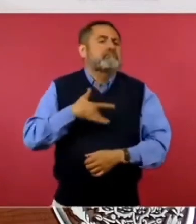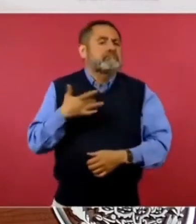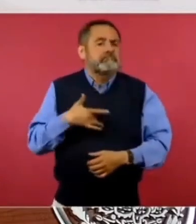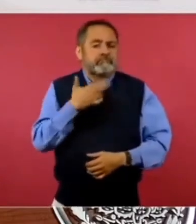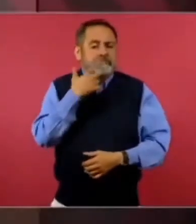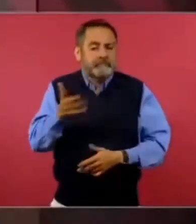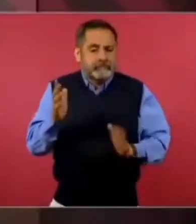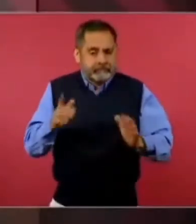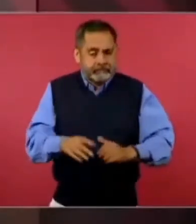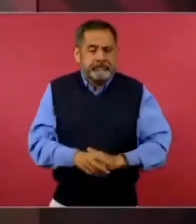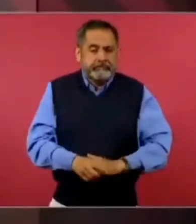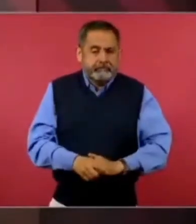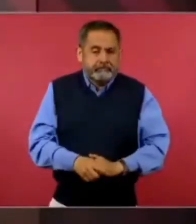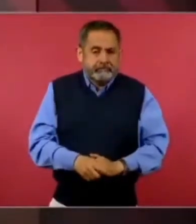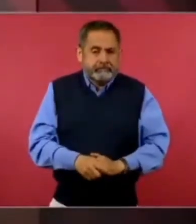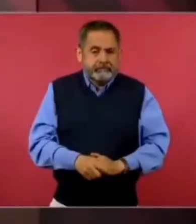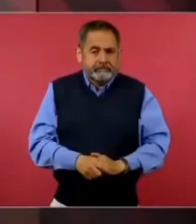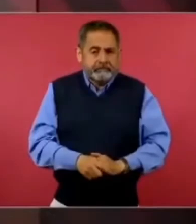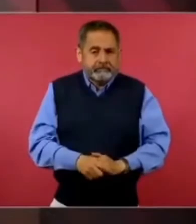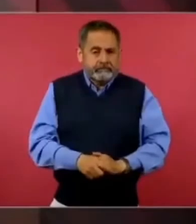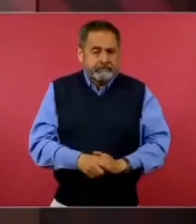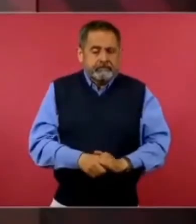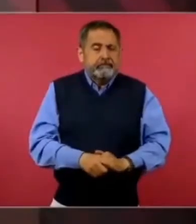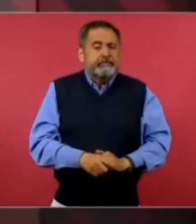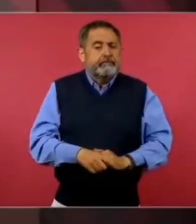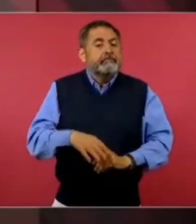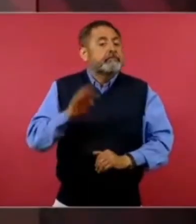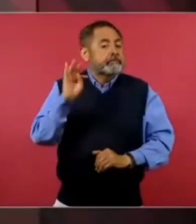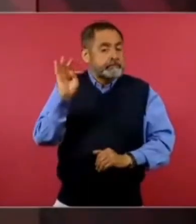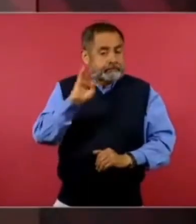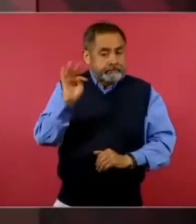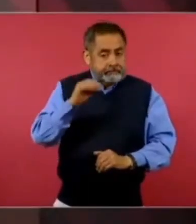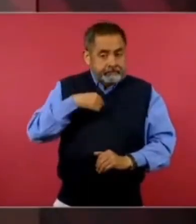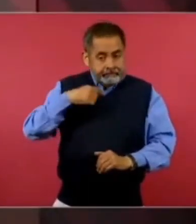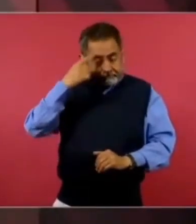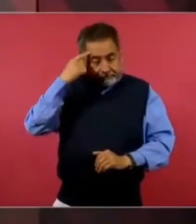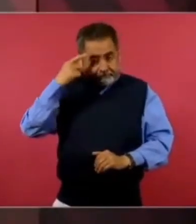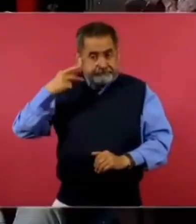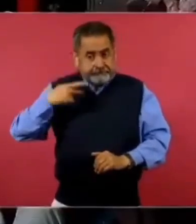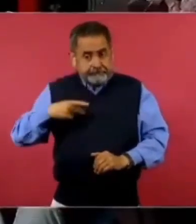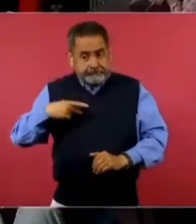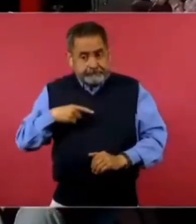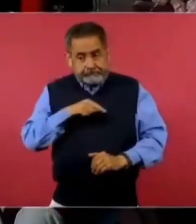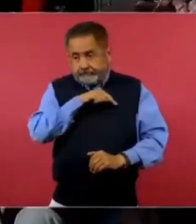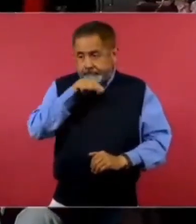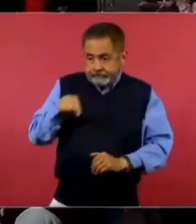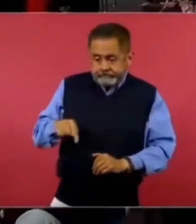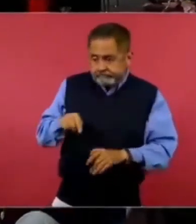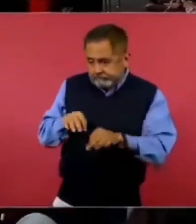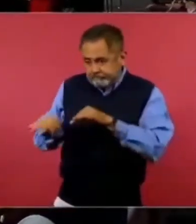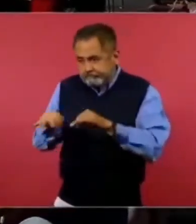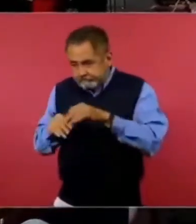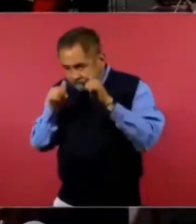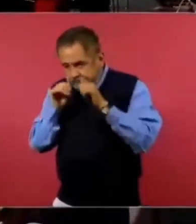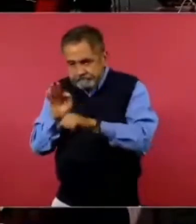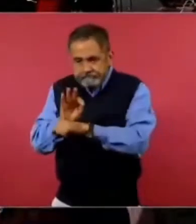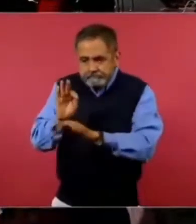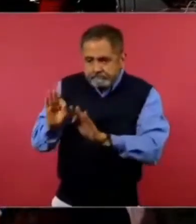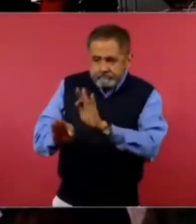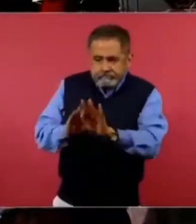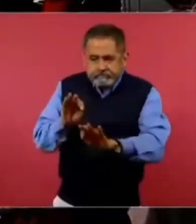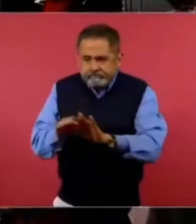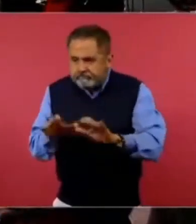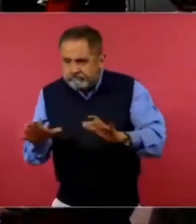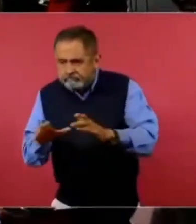Y si por hacer esa labor, esa misión, nos